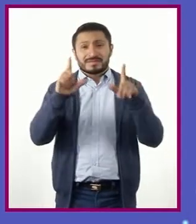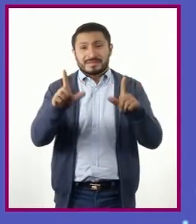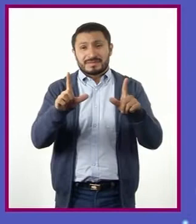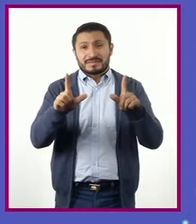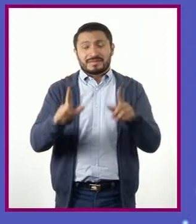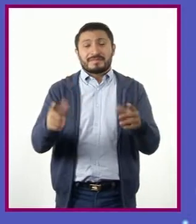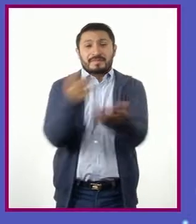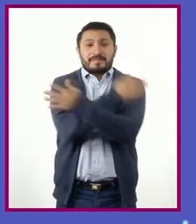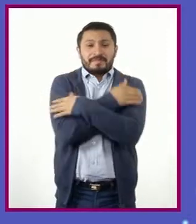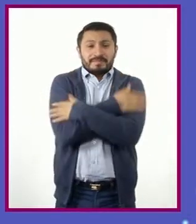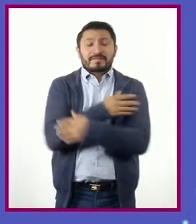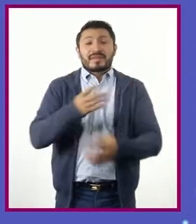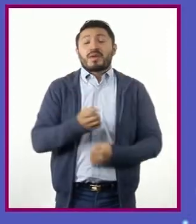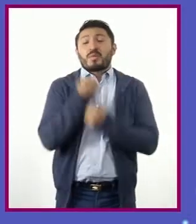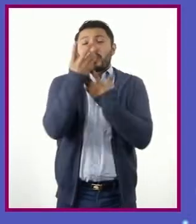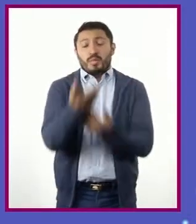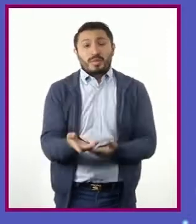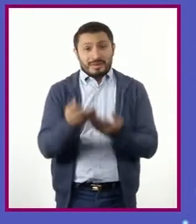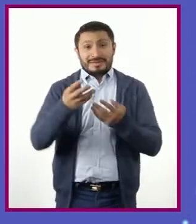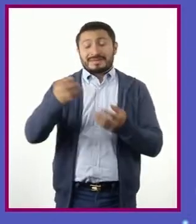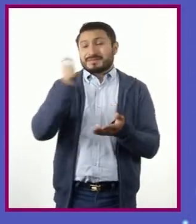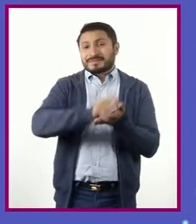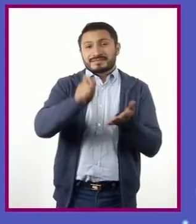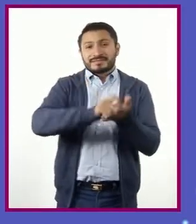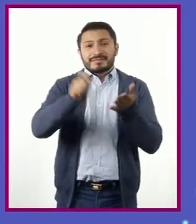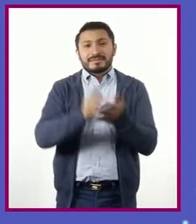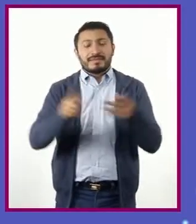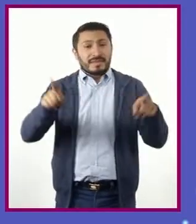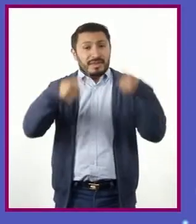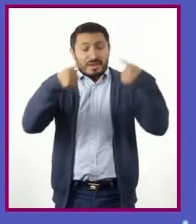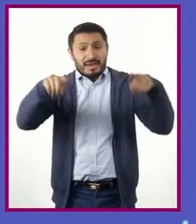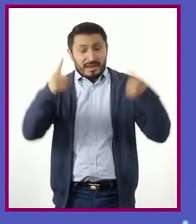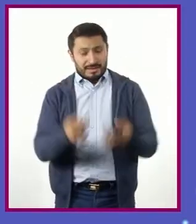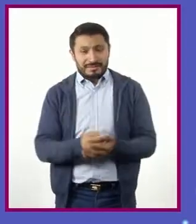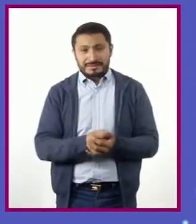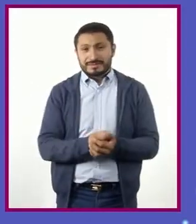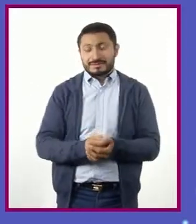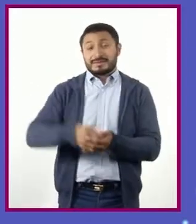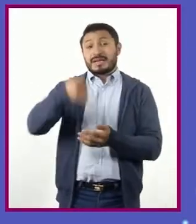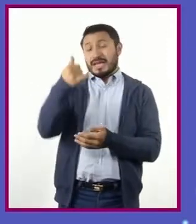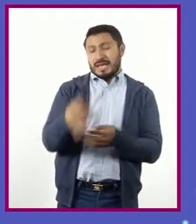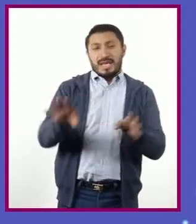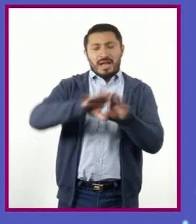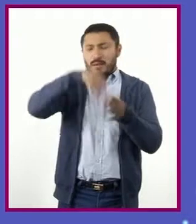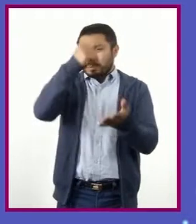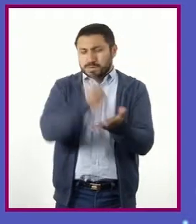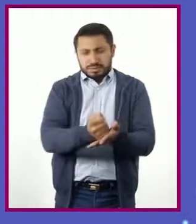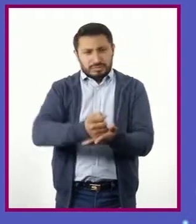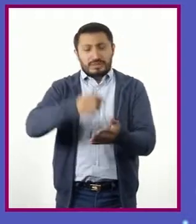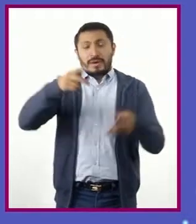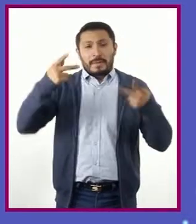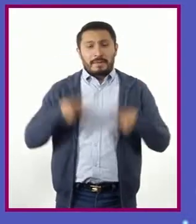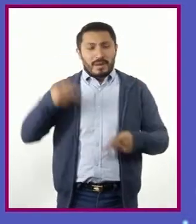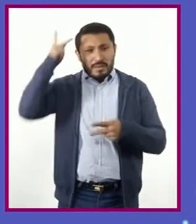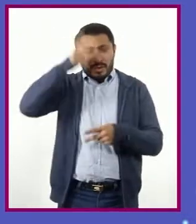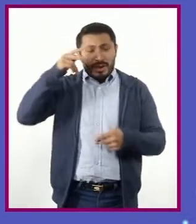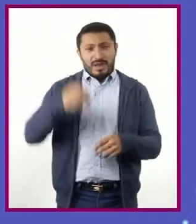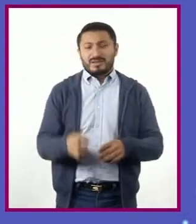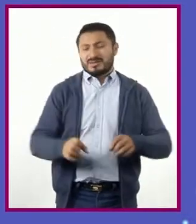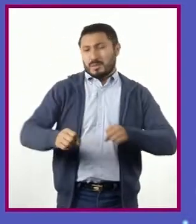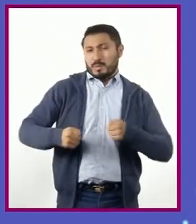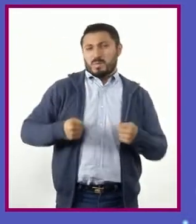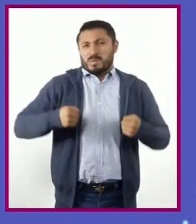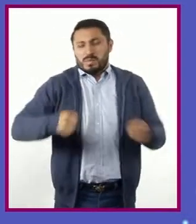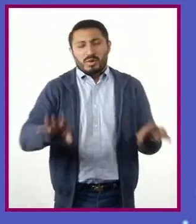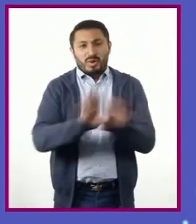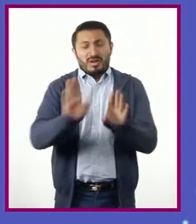abraza de poetas babilones, escribiendo sonetos con fusiones, y en la Mancha, pastores y gañanes,